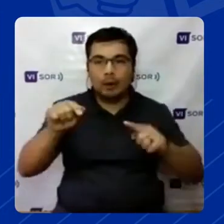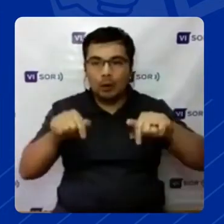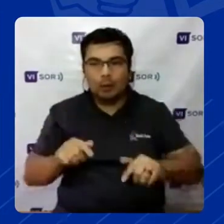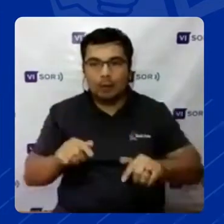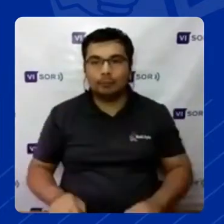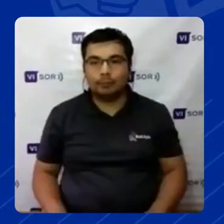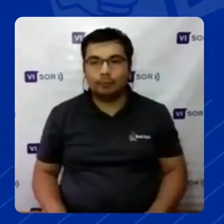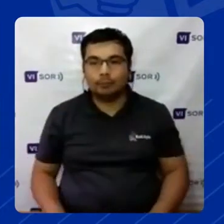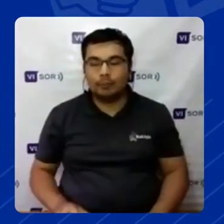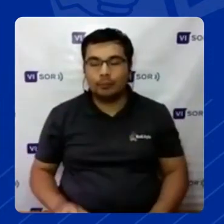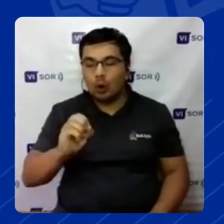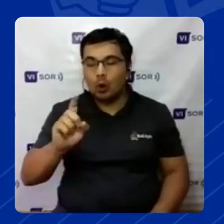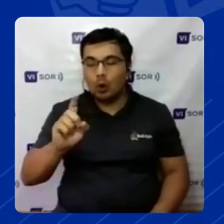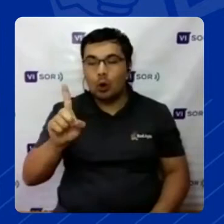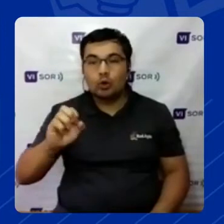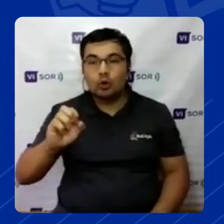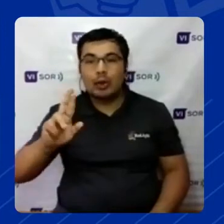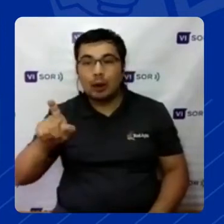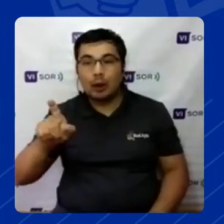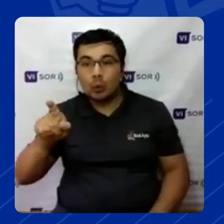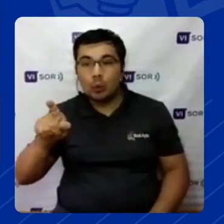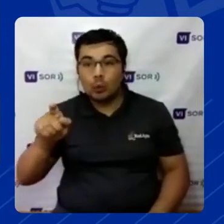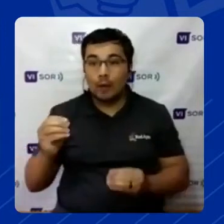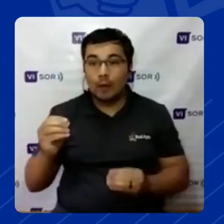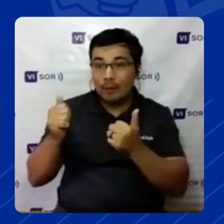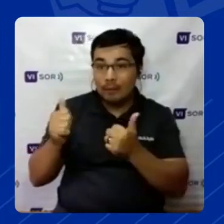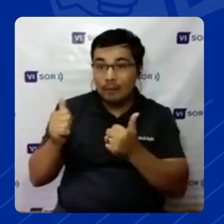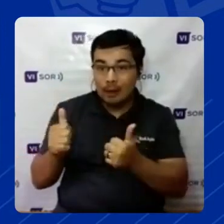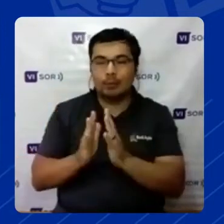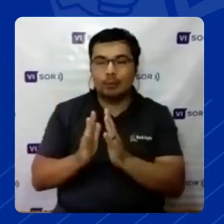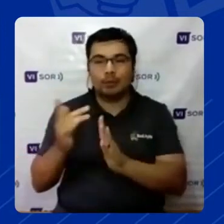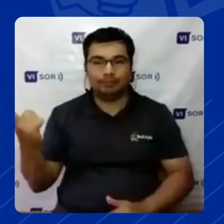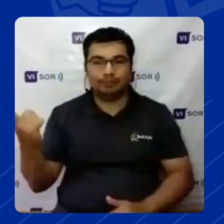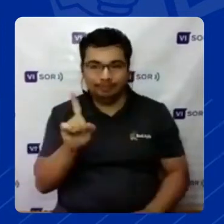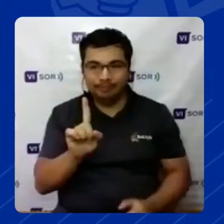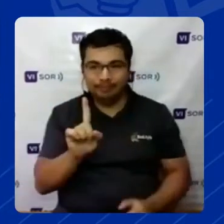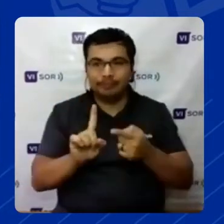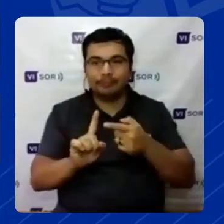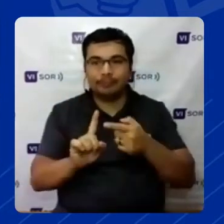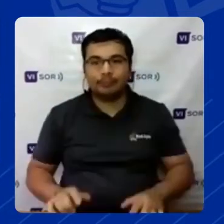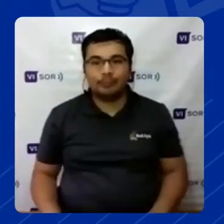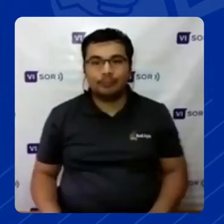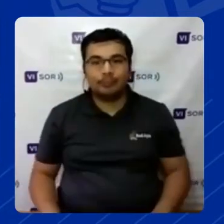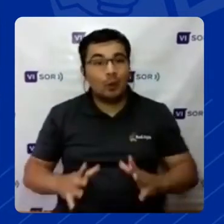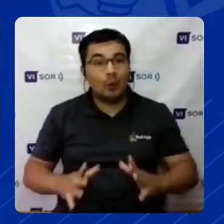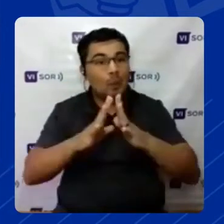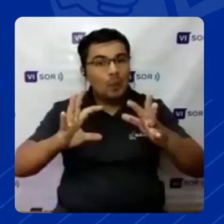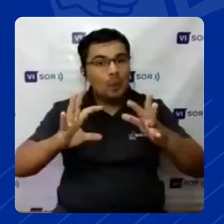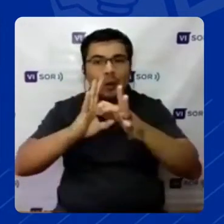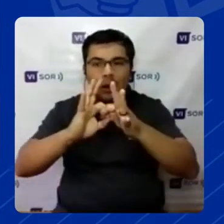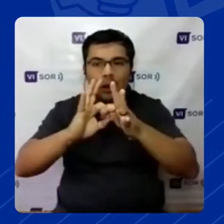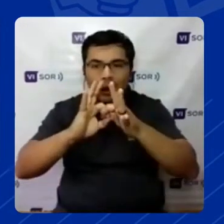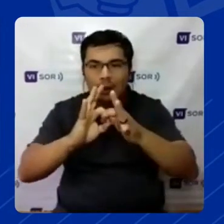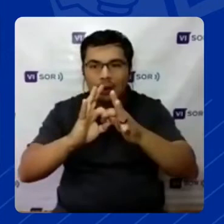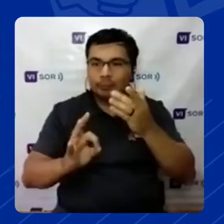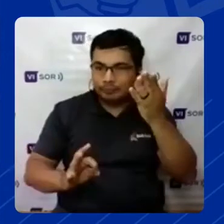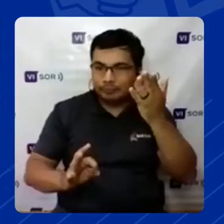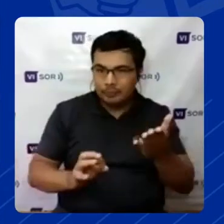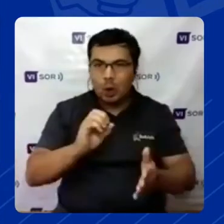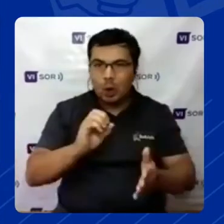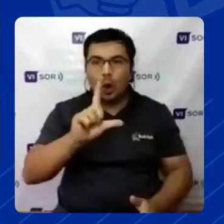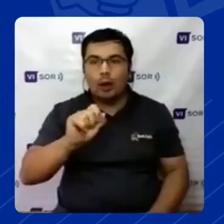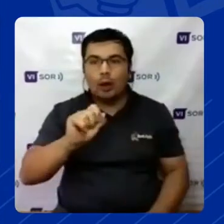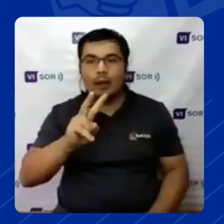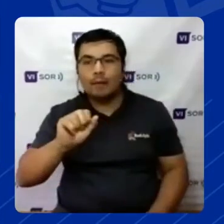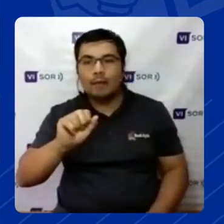cuando estés listo, puedes empezar. Muchísimas gracias, Olivia. Gracias por esta invitación a